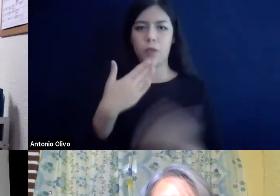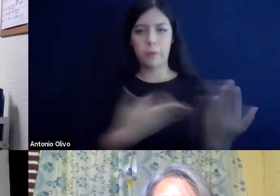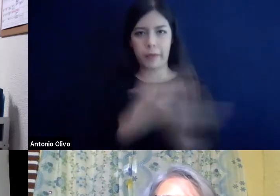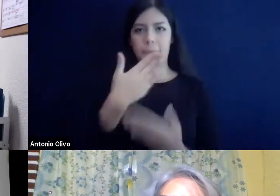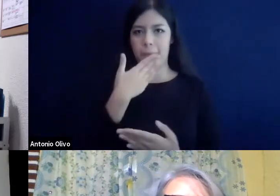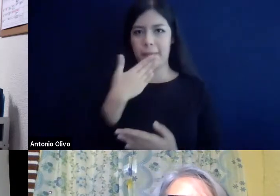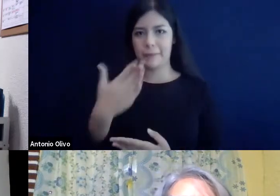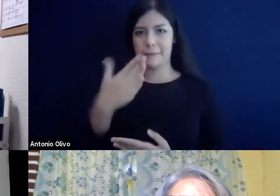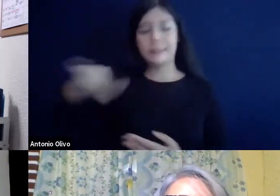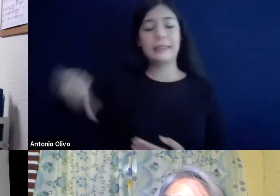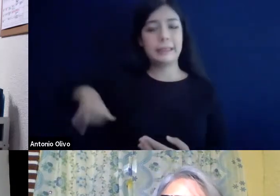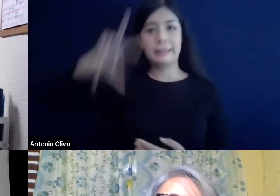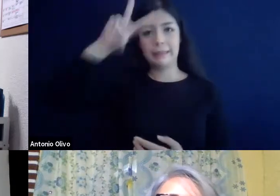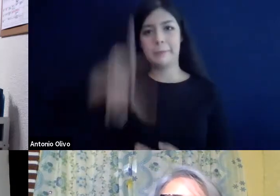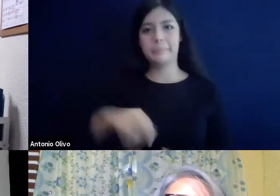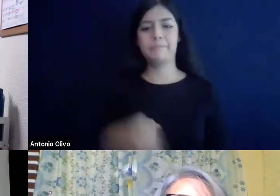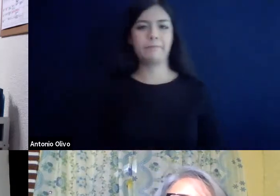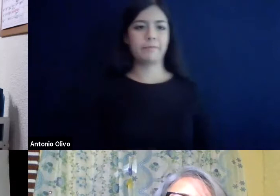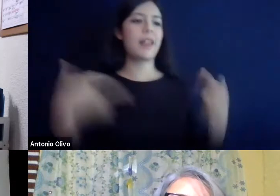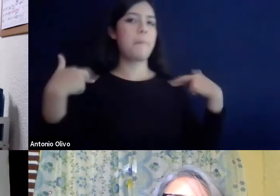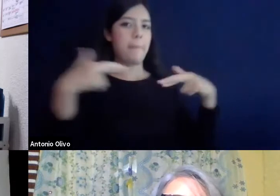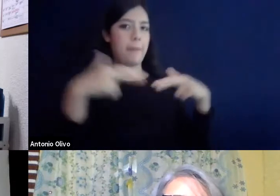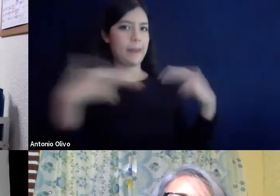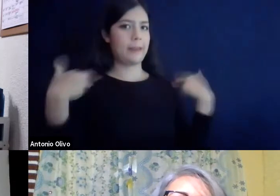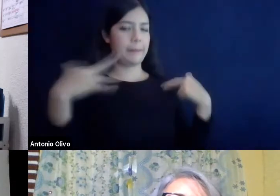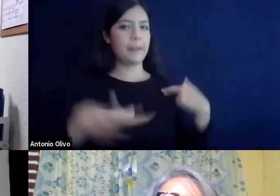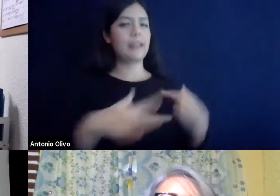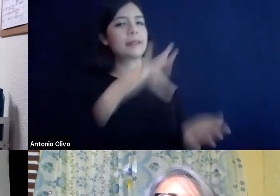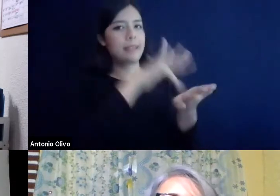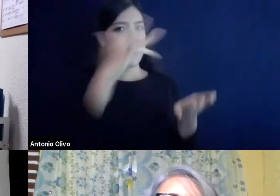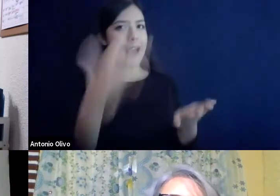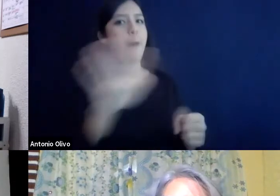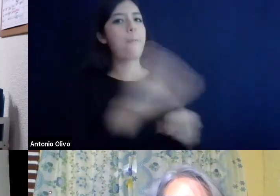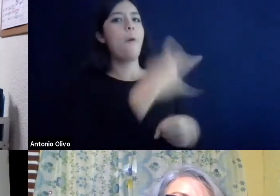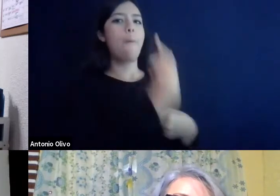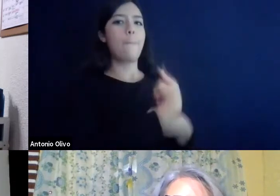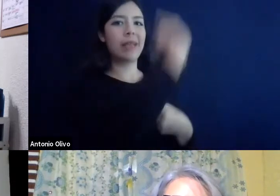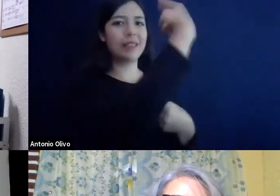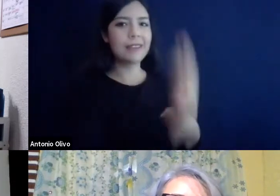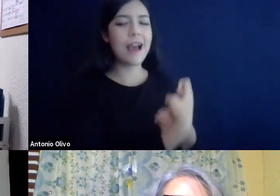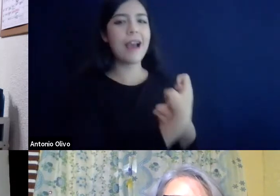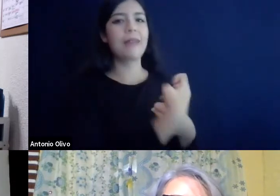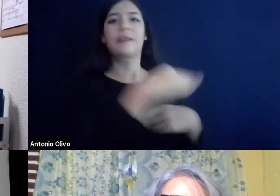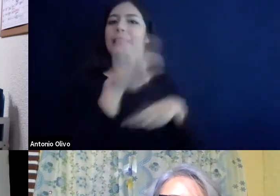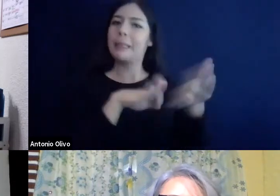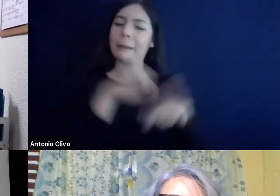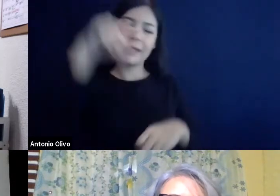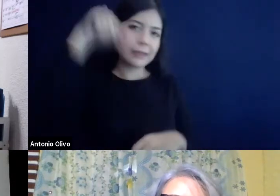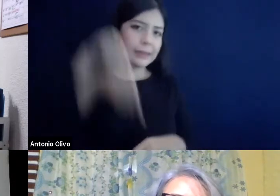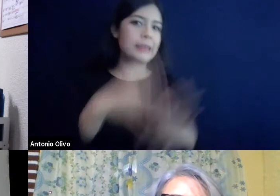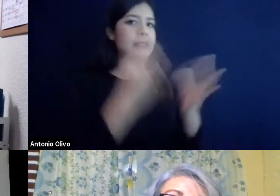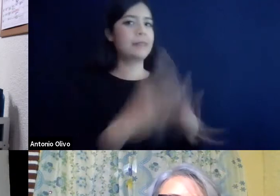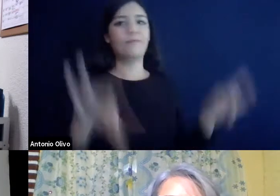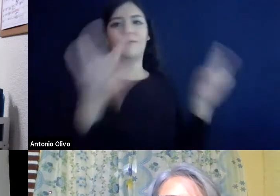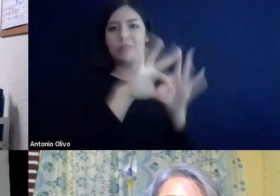Tere. Gracias, gracias, maestro Tonatiuh, por la invitación y por este trabajo tan importante en